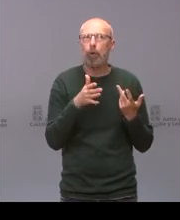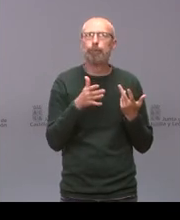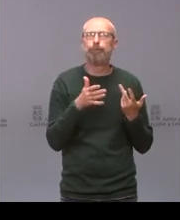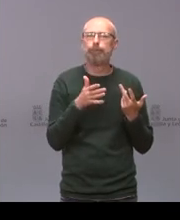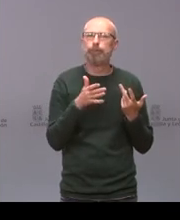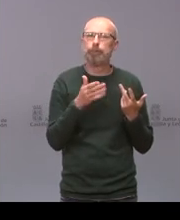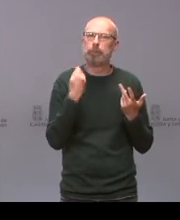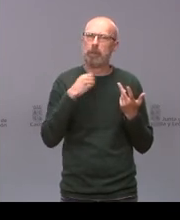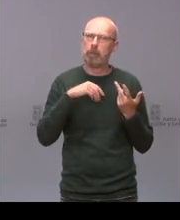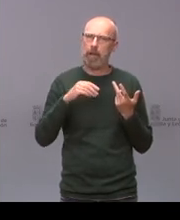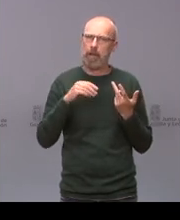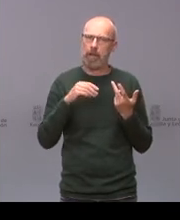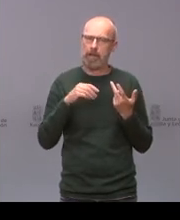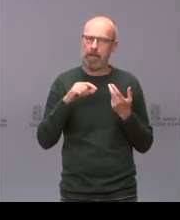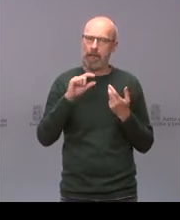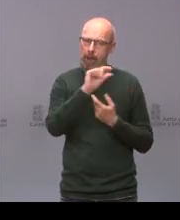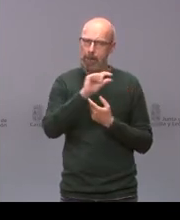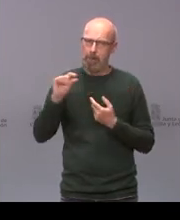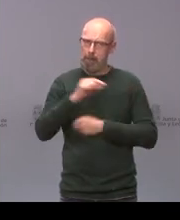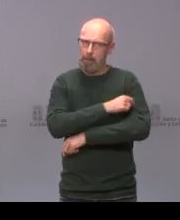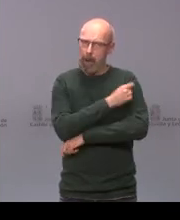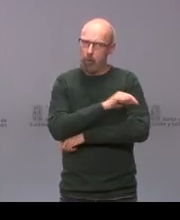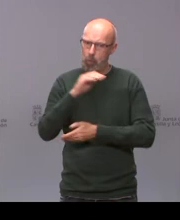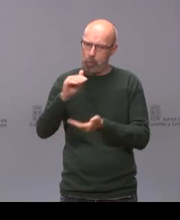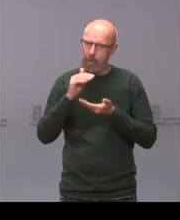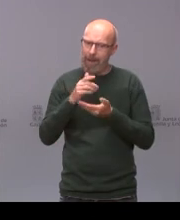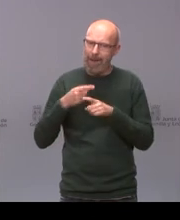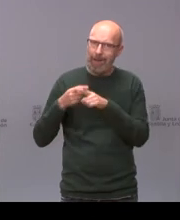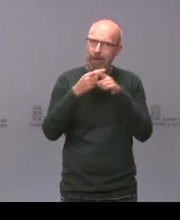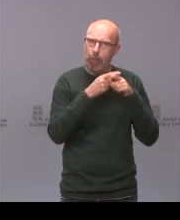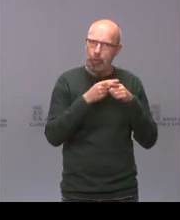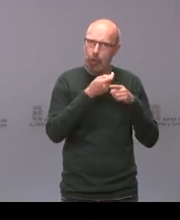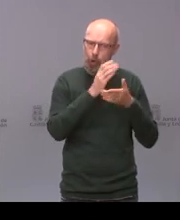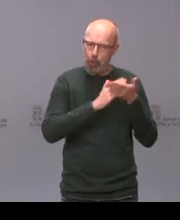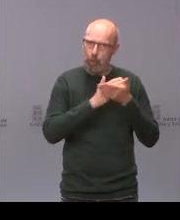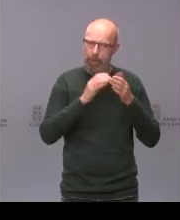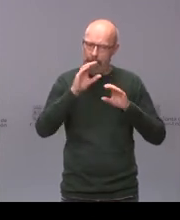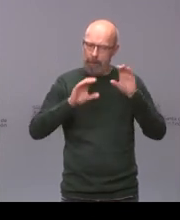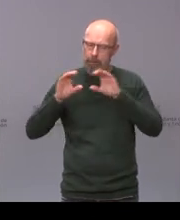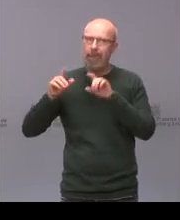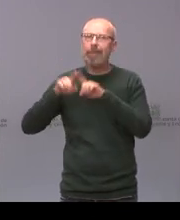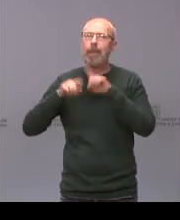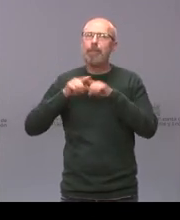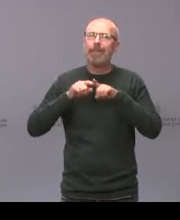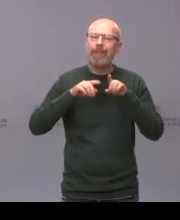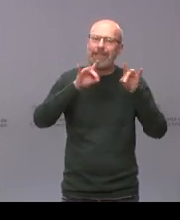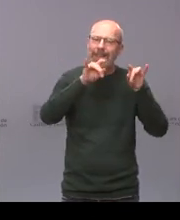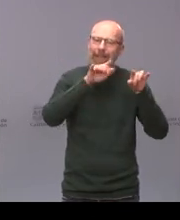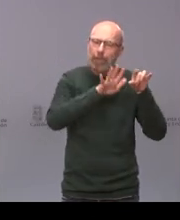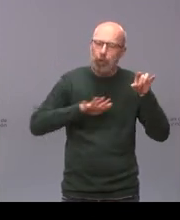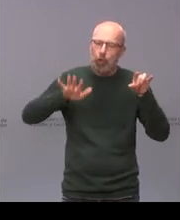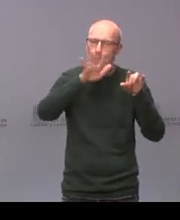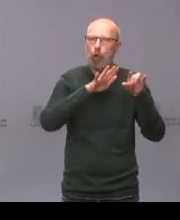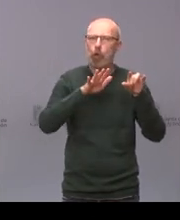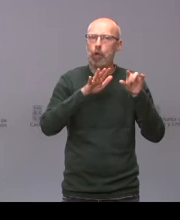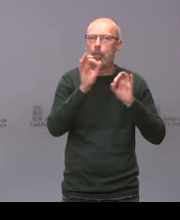en la redistribución de las vacunas que hace la comunidad la incidencia de cada territorio? Porque en el caso de Burgos